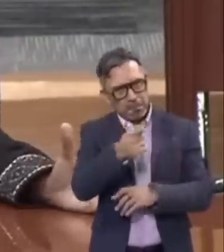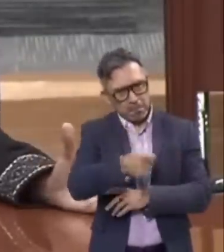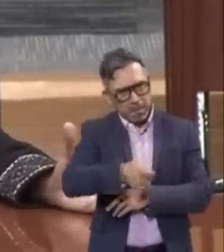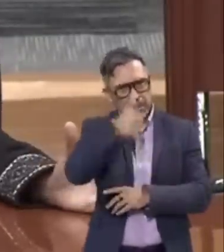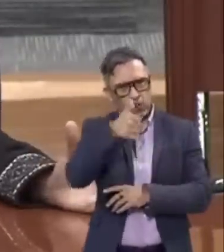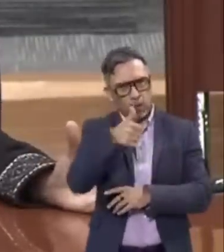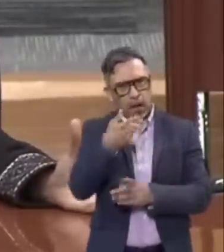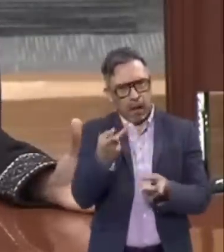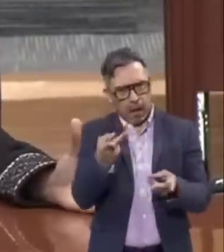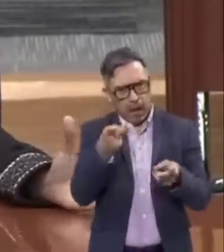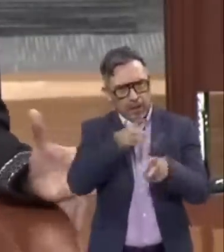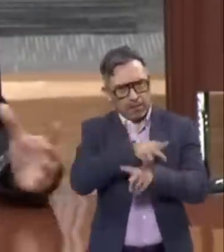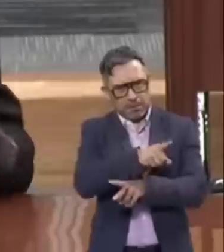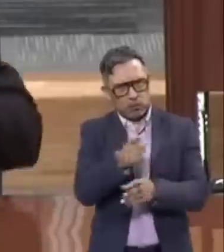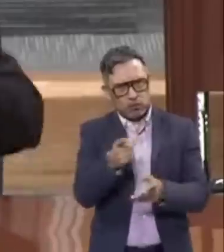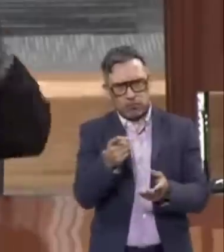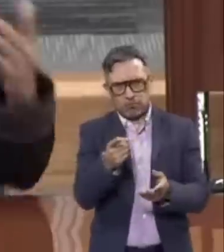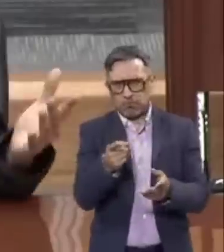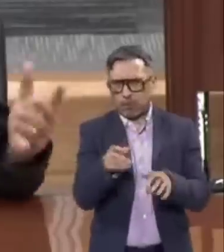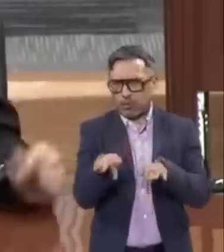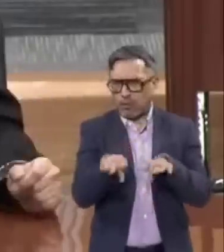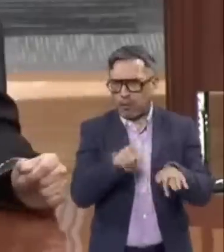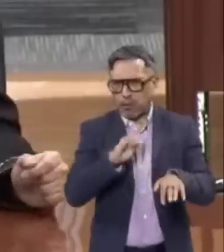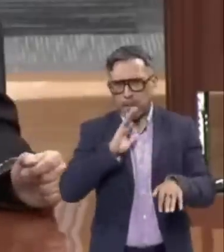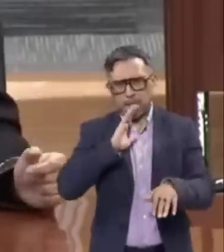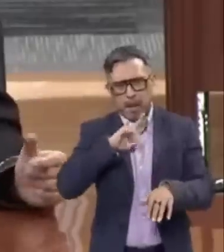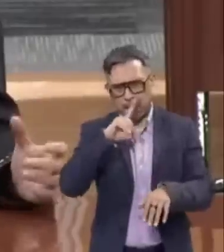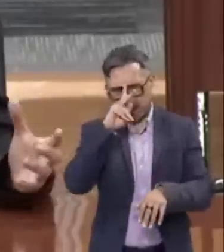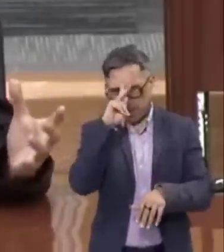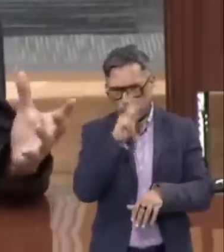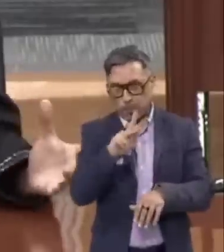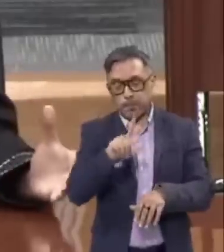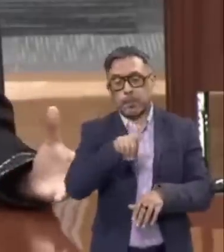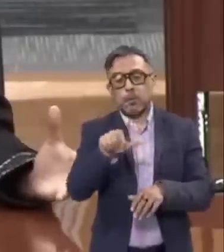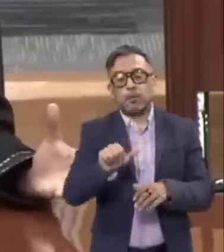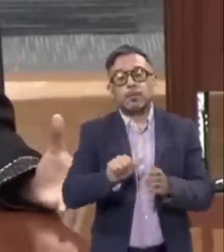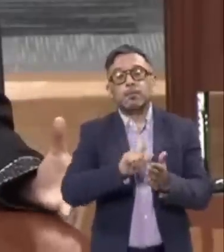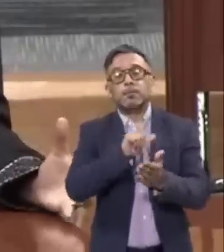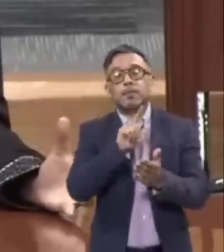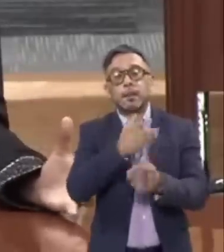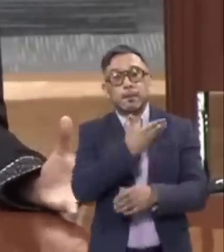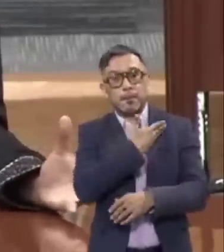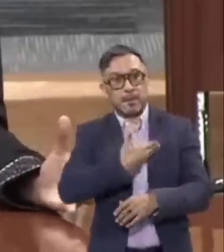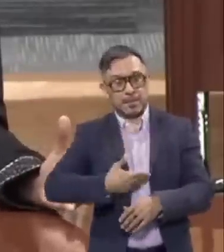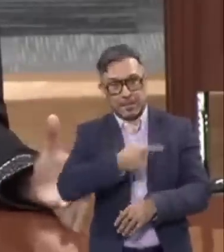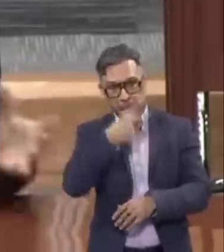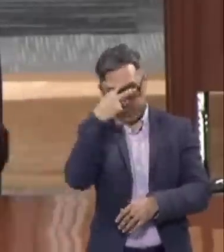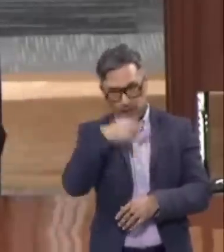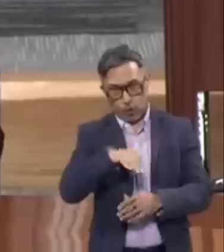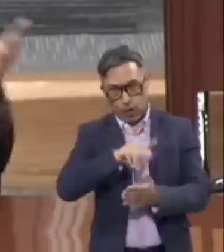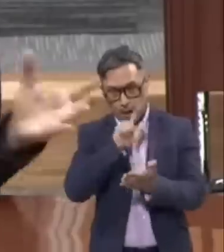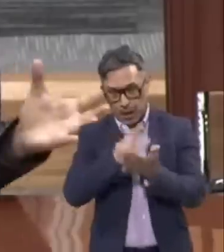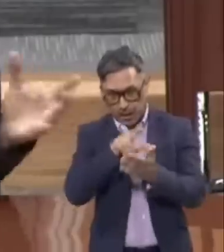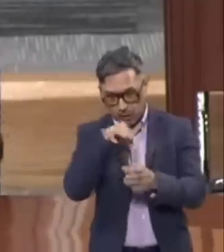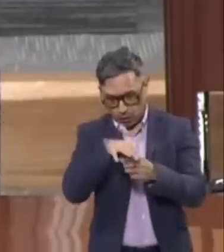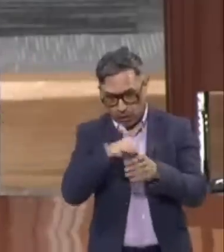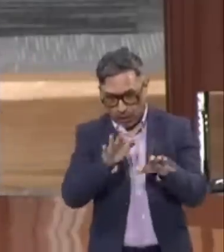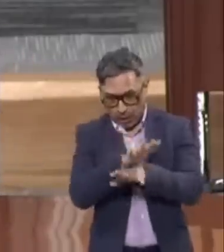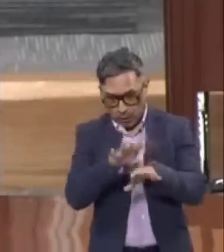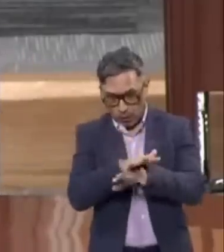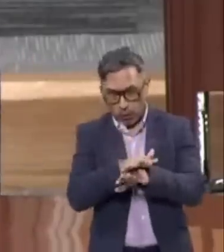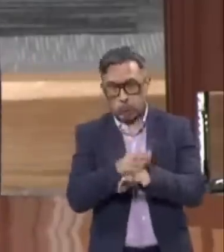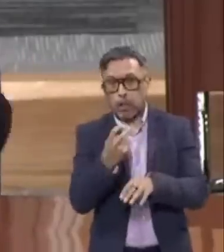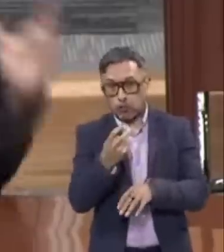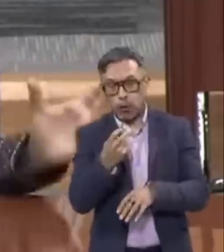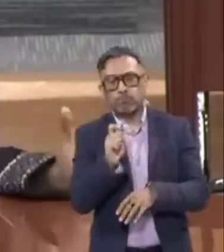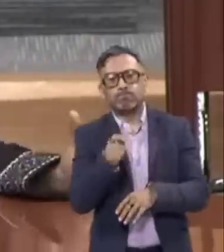un espantoso papel. Luego vino la reforma electoral que hizo el presidente de la República y ahí sí usted